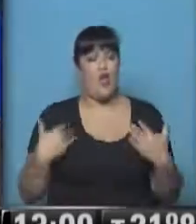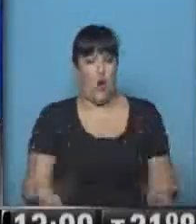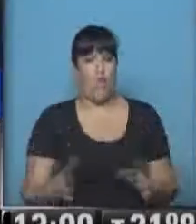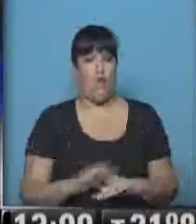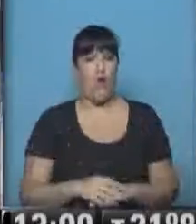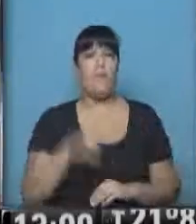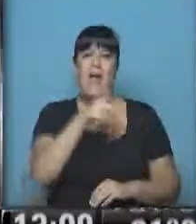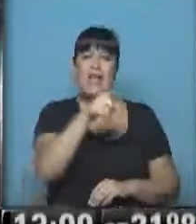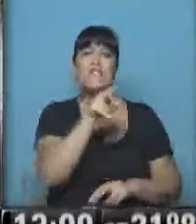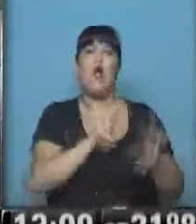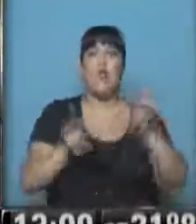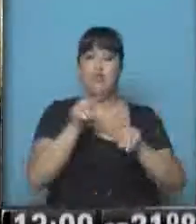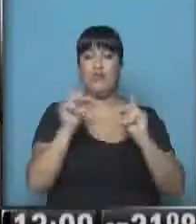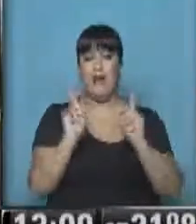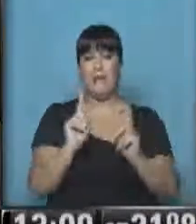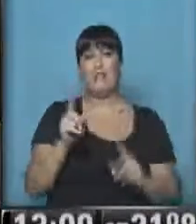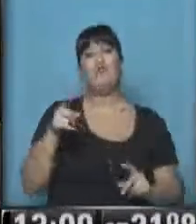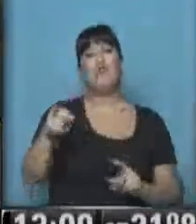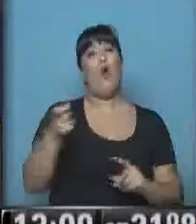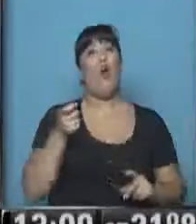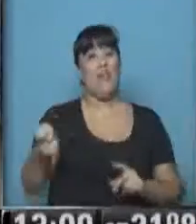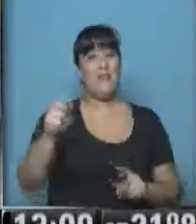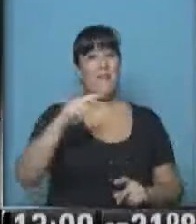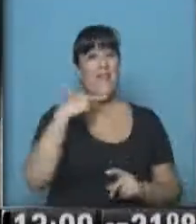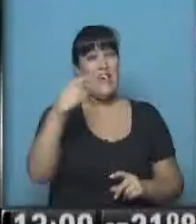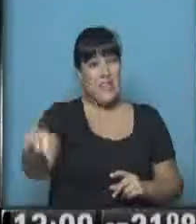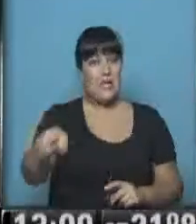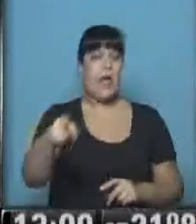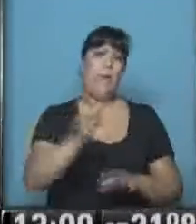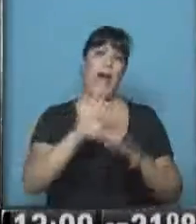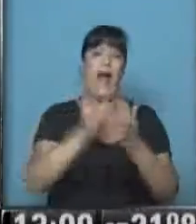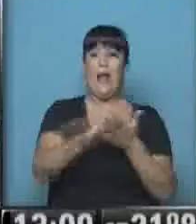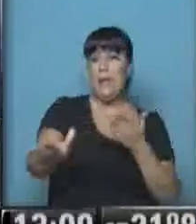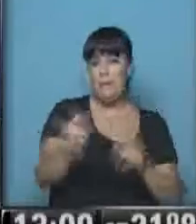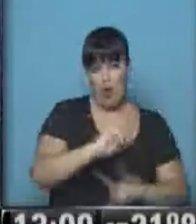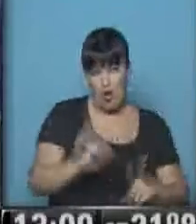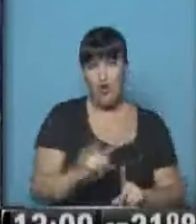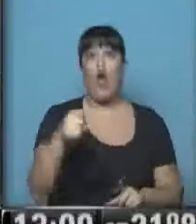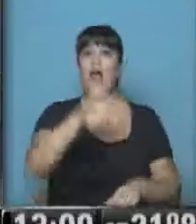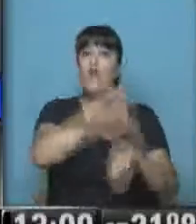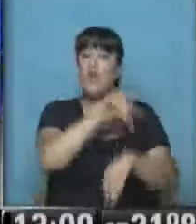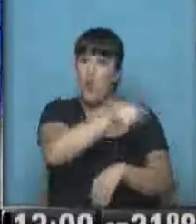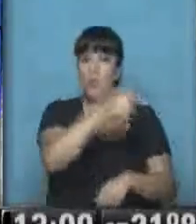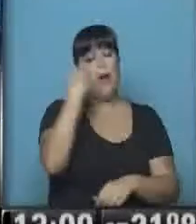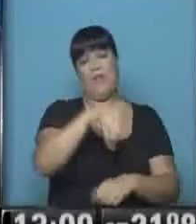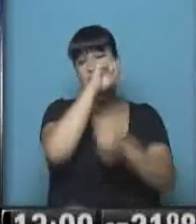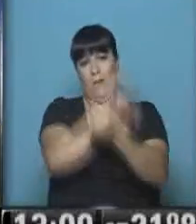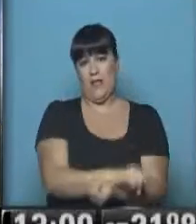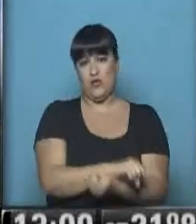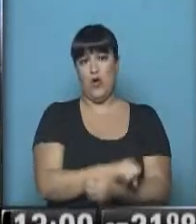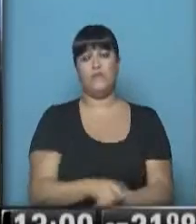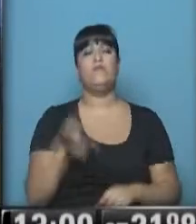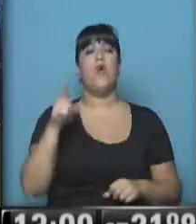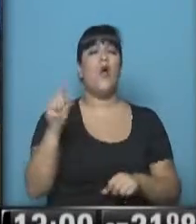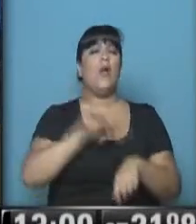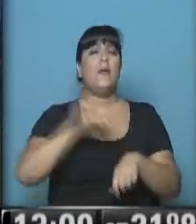Ella estaba buscando que el crimen de su hija no quede impune y esta es una manera de que quien cometió el crimen lo esté pagando. Poco tiempo,